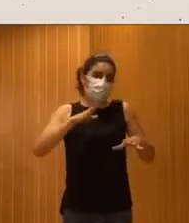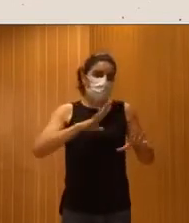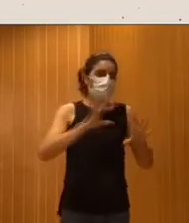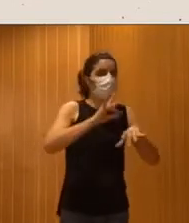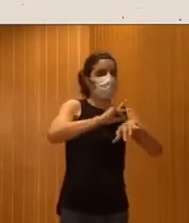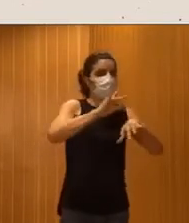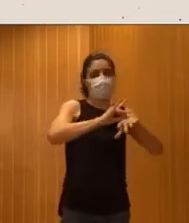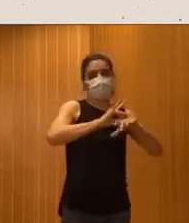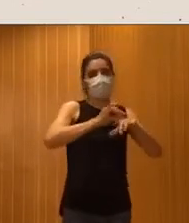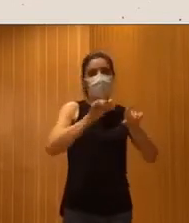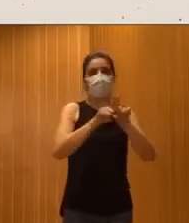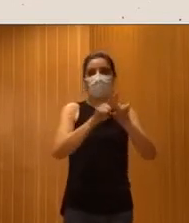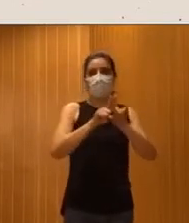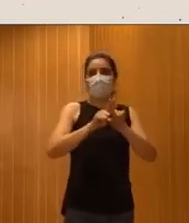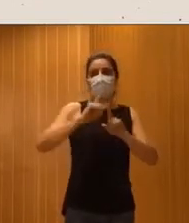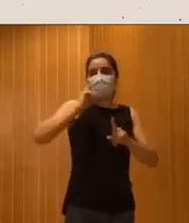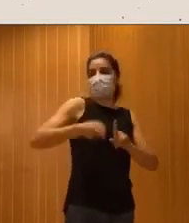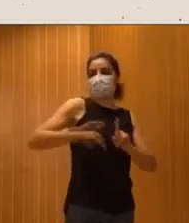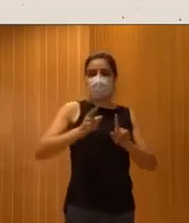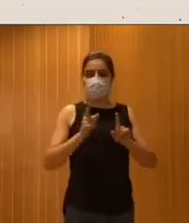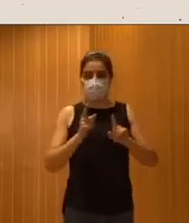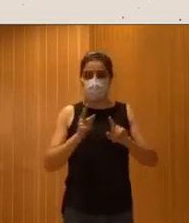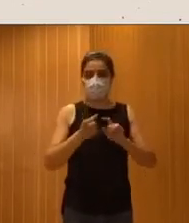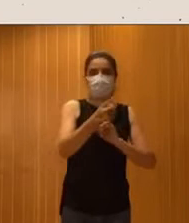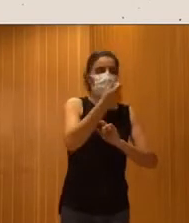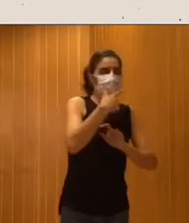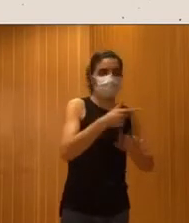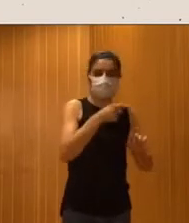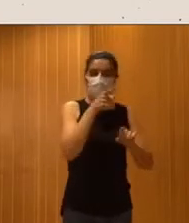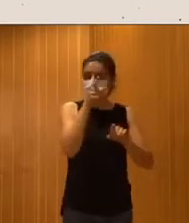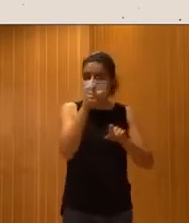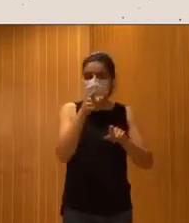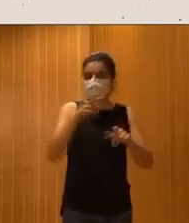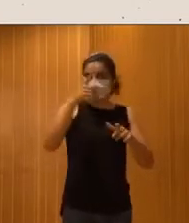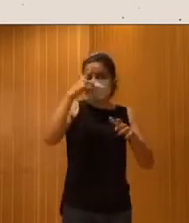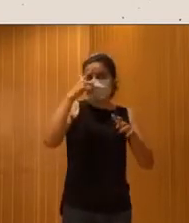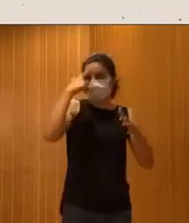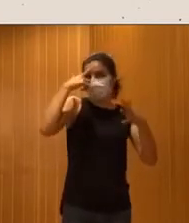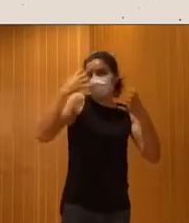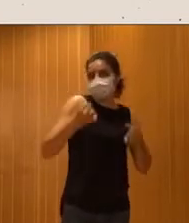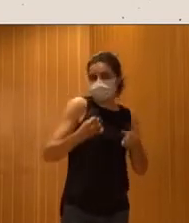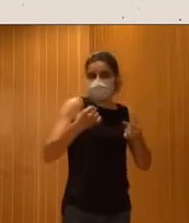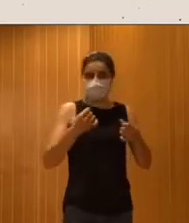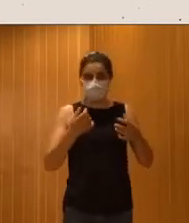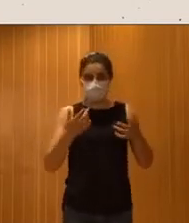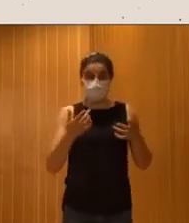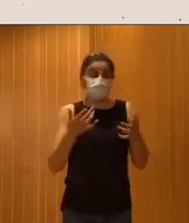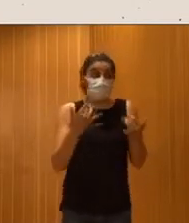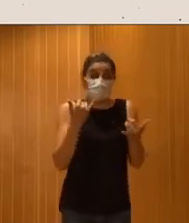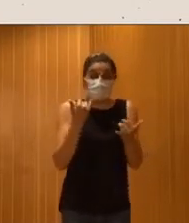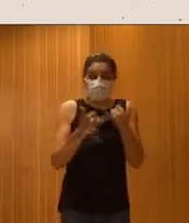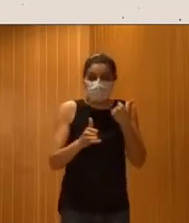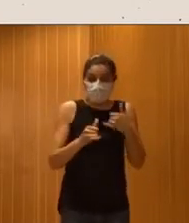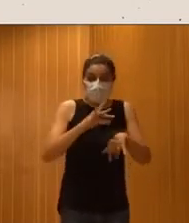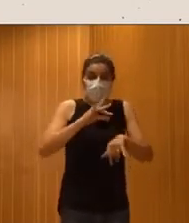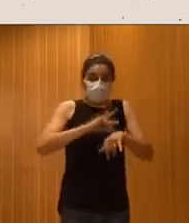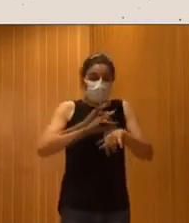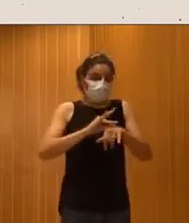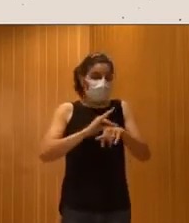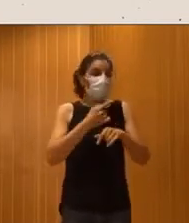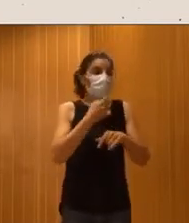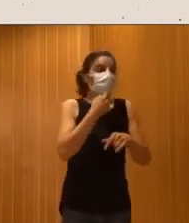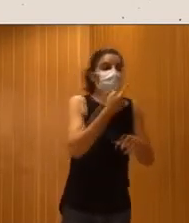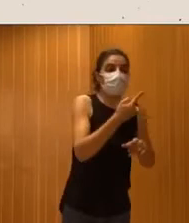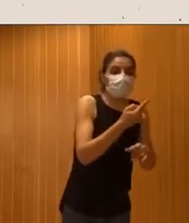tiene tiene autonomía científica y técnica para prescribir, y ahí que se meta otro médico es una cosa muy